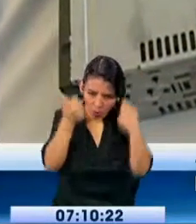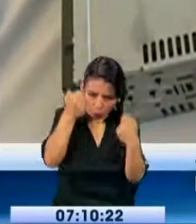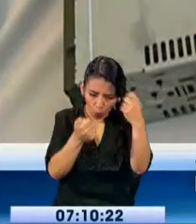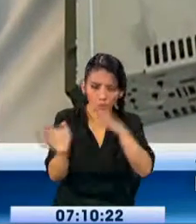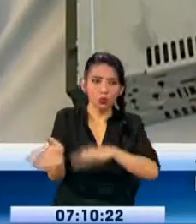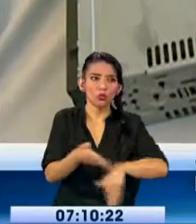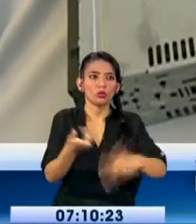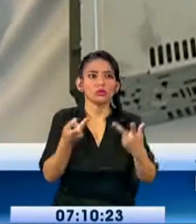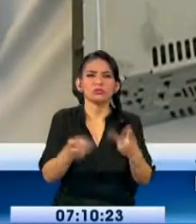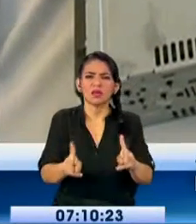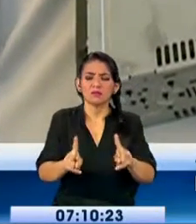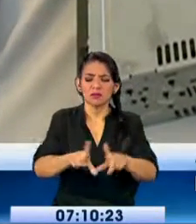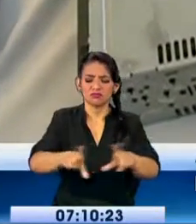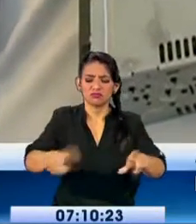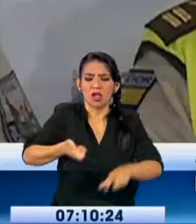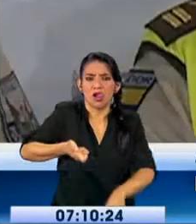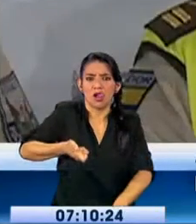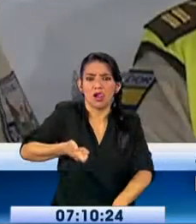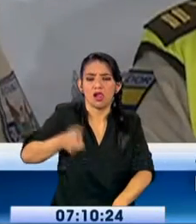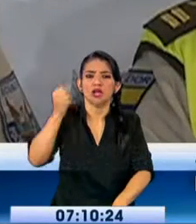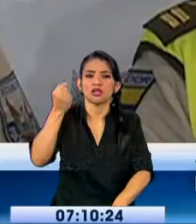un control Sony de audio,